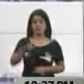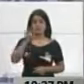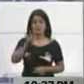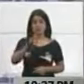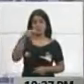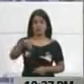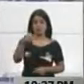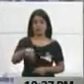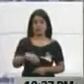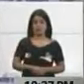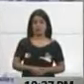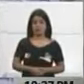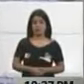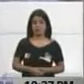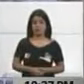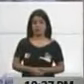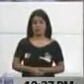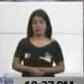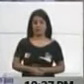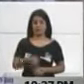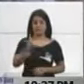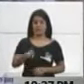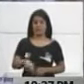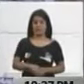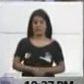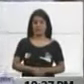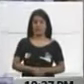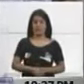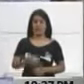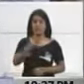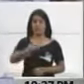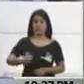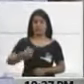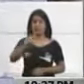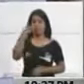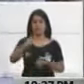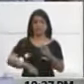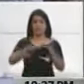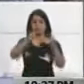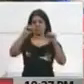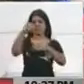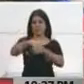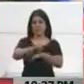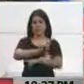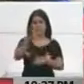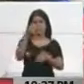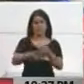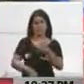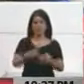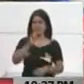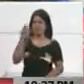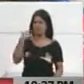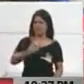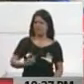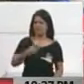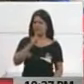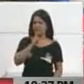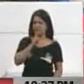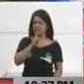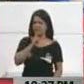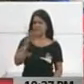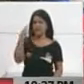1990, el presidente prohíbe protestas en la calle. ¿Quién era el presidente? ¿En